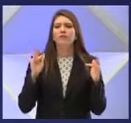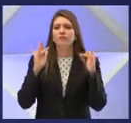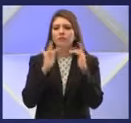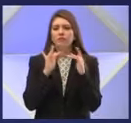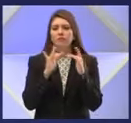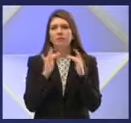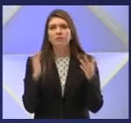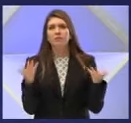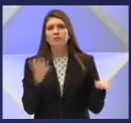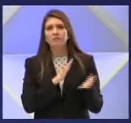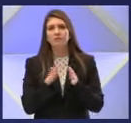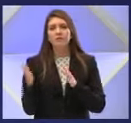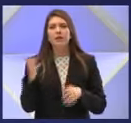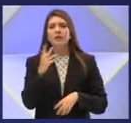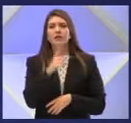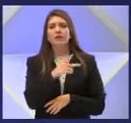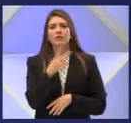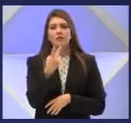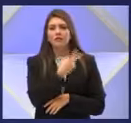200